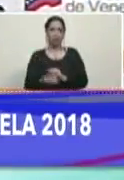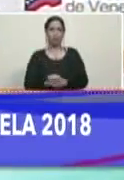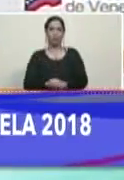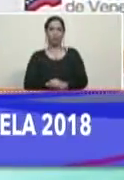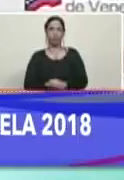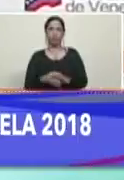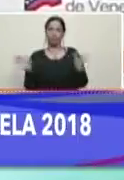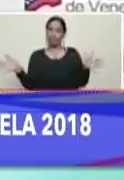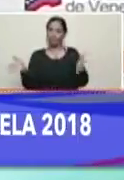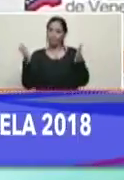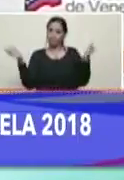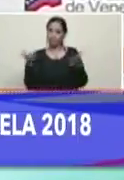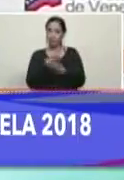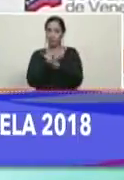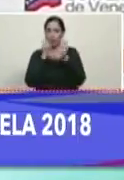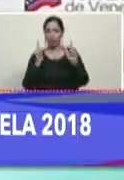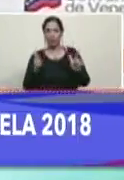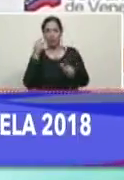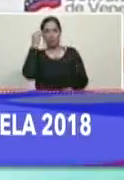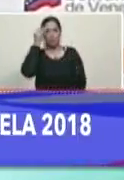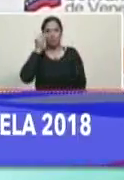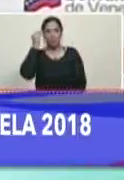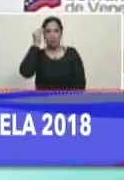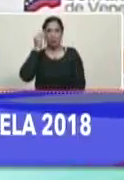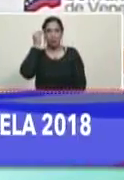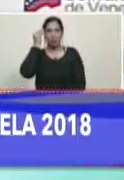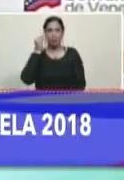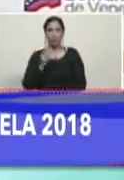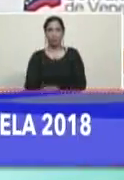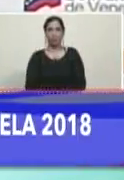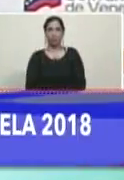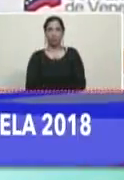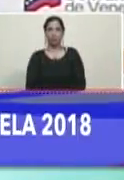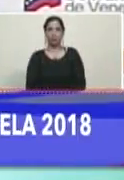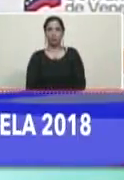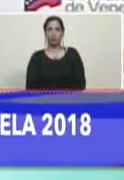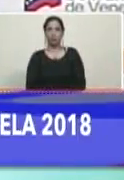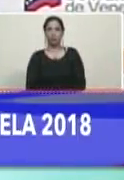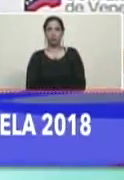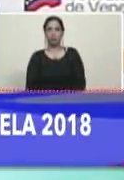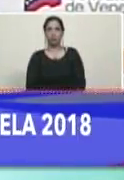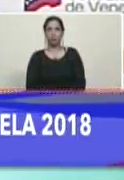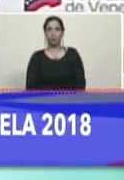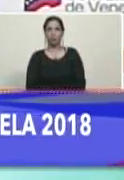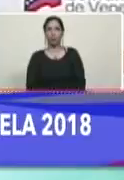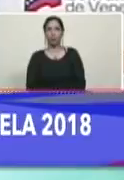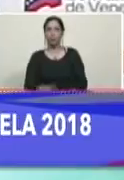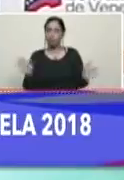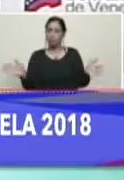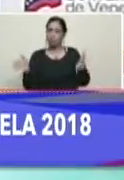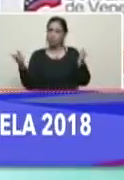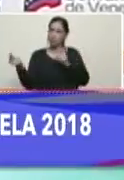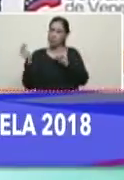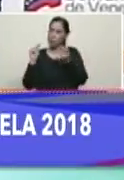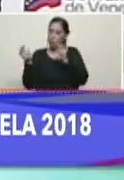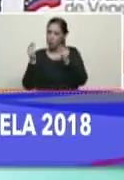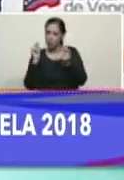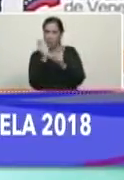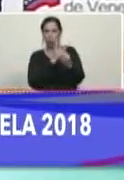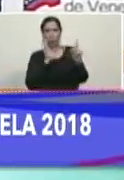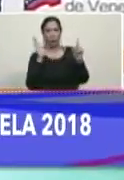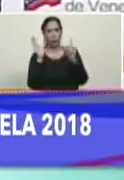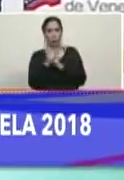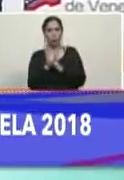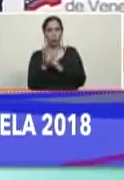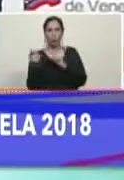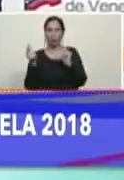promoviendo la libertad de pensamiento, de creencia, promoviendo el diálogo cultural y el